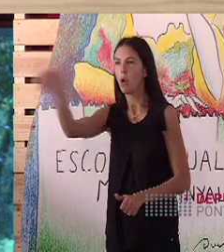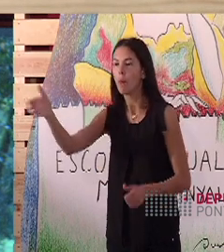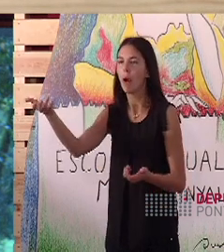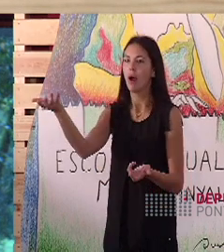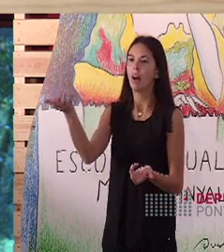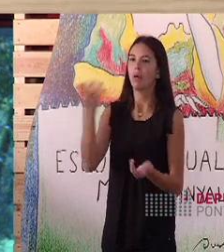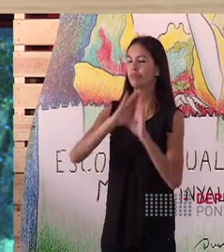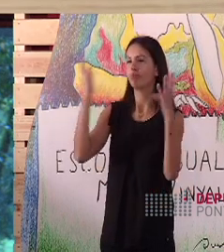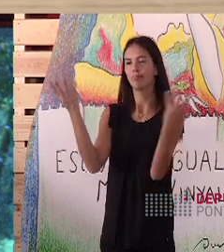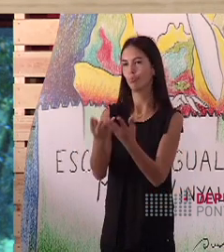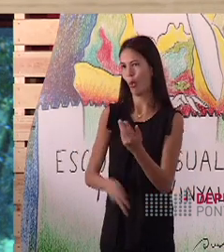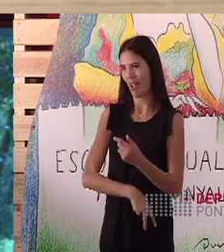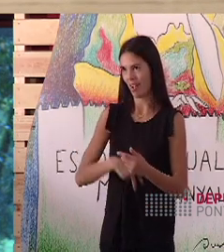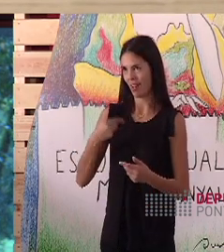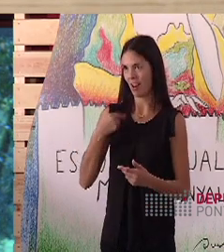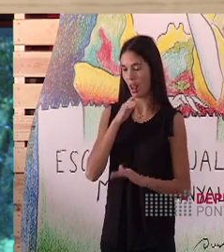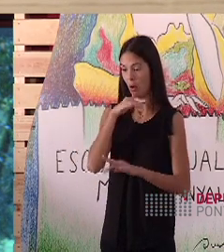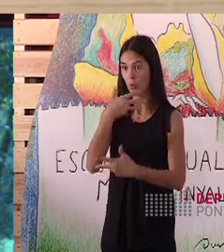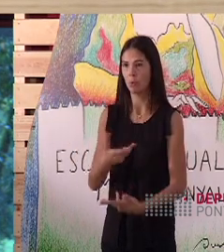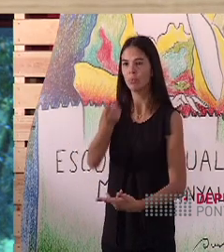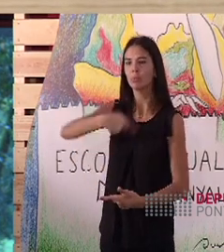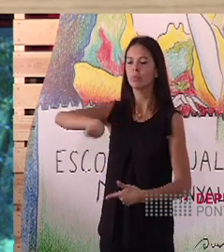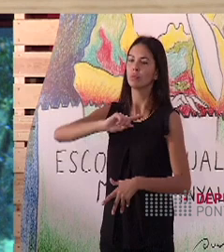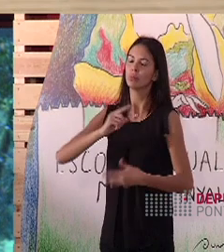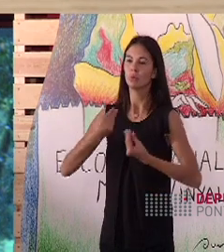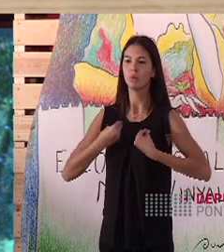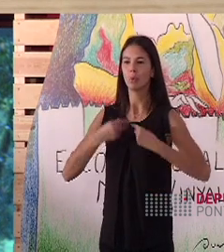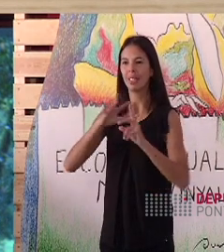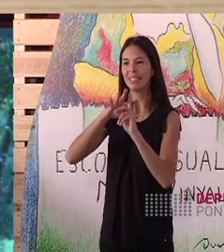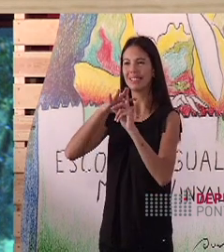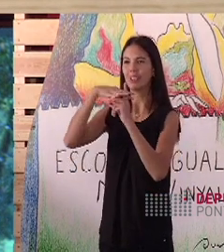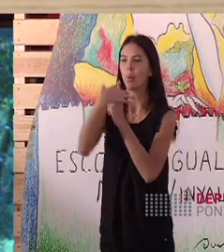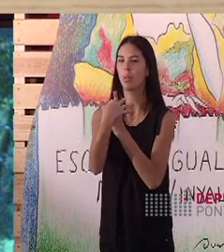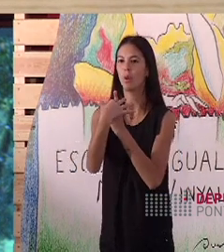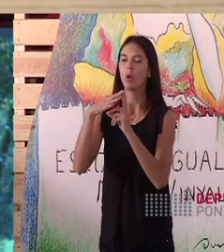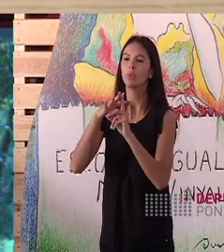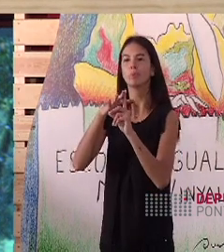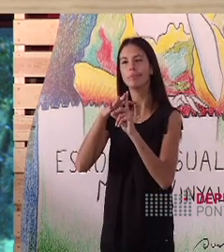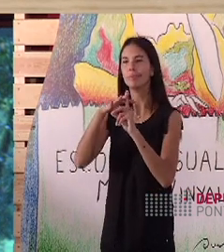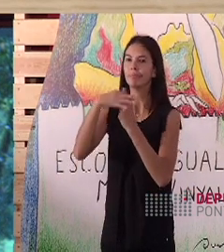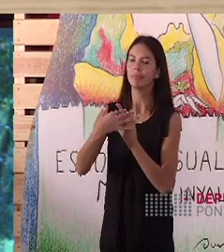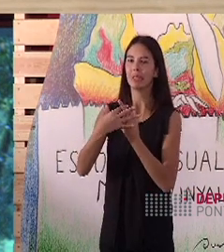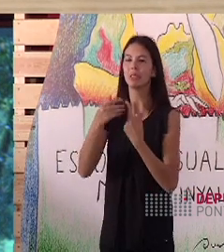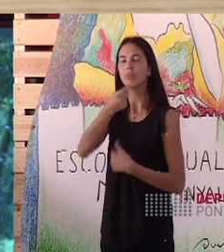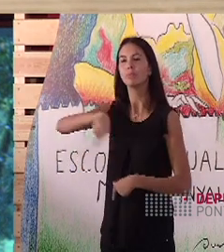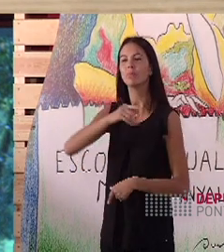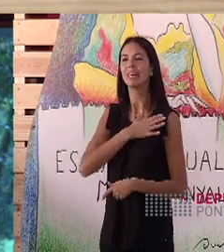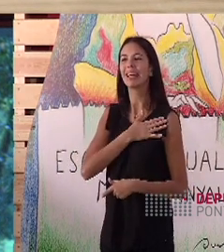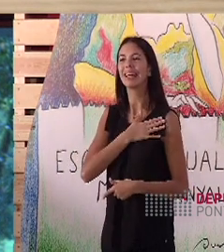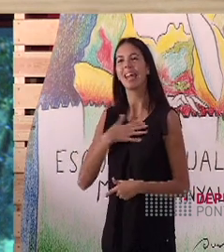no mundo, estamos a vivir unha situación no que se